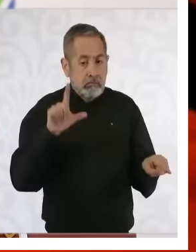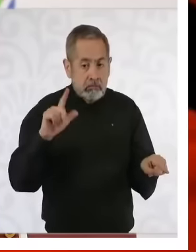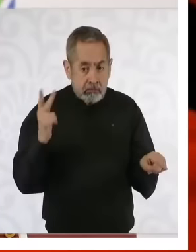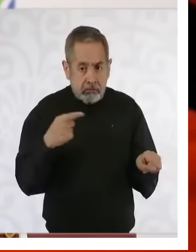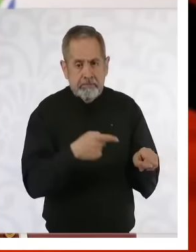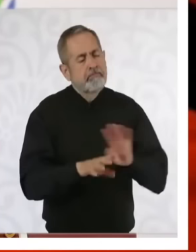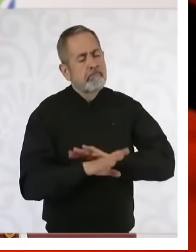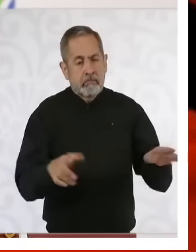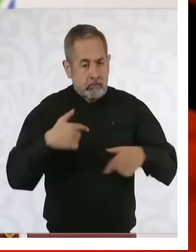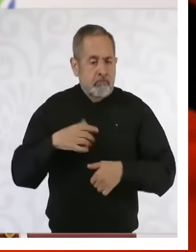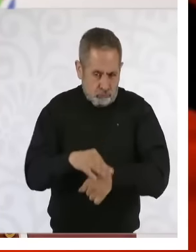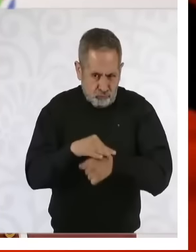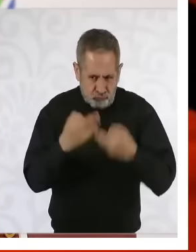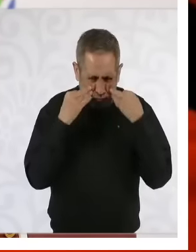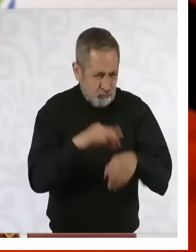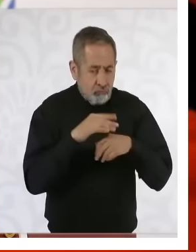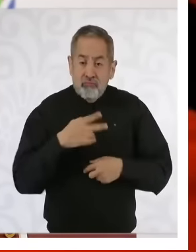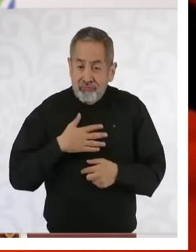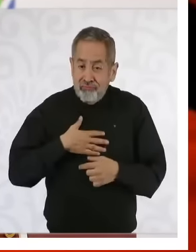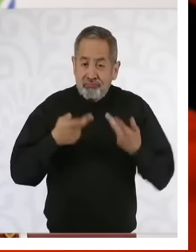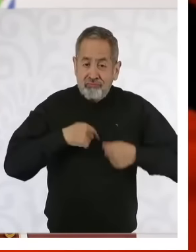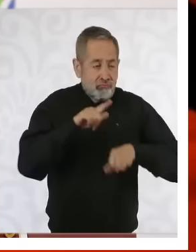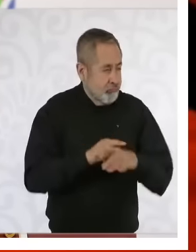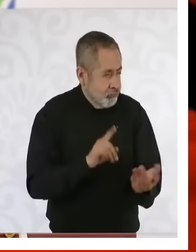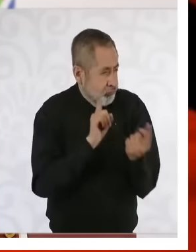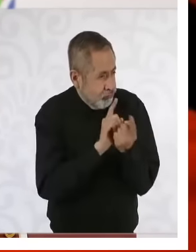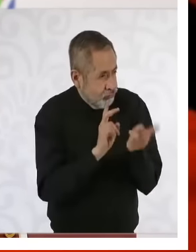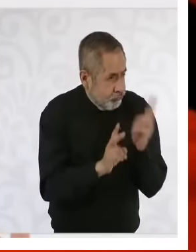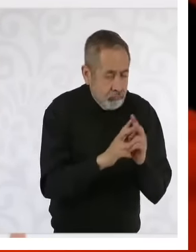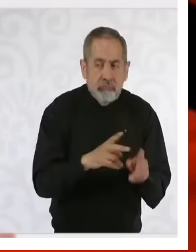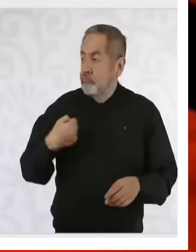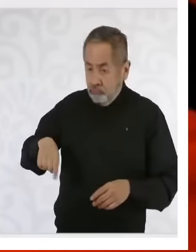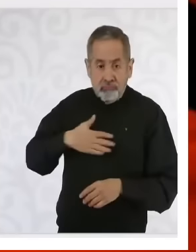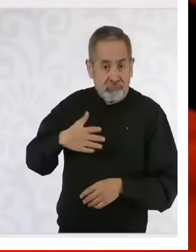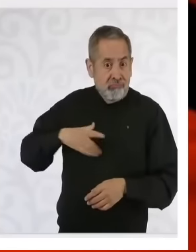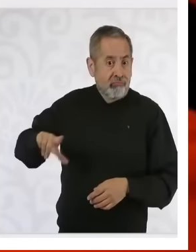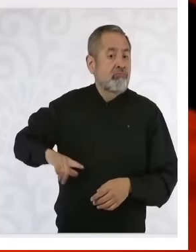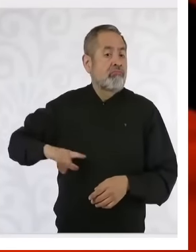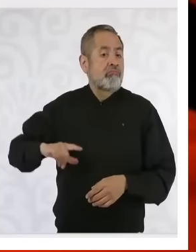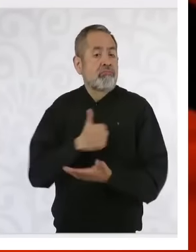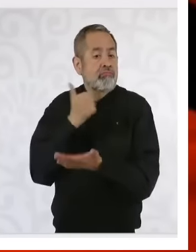y viví las negociaciones con los gaseros. Inclusive les ayudamos porque había